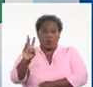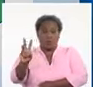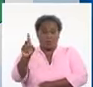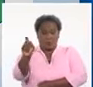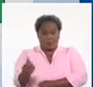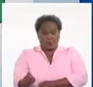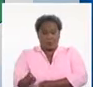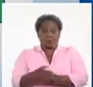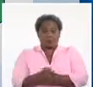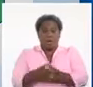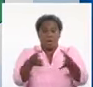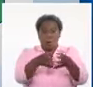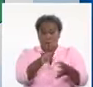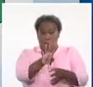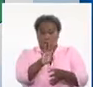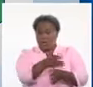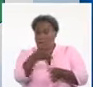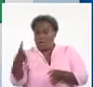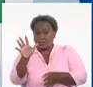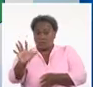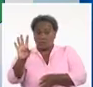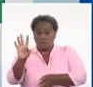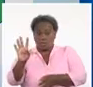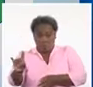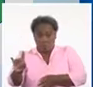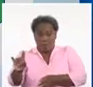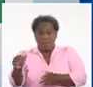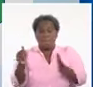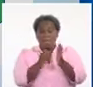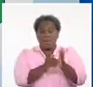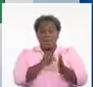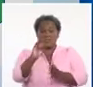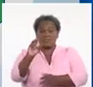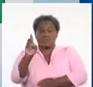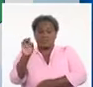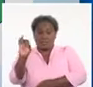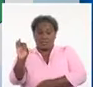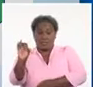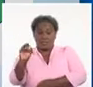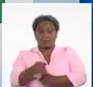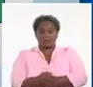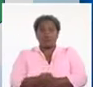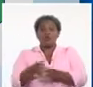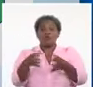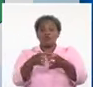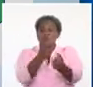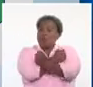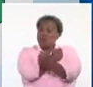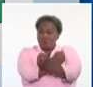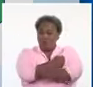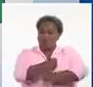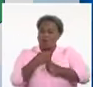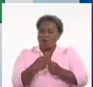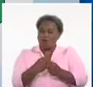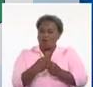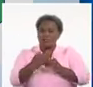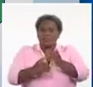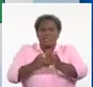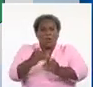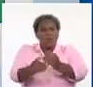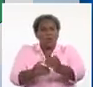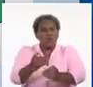el de 40 a 59, 1017, y el grupo de mucho riesgo por la evolución un